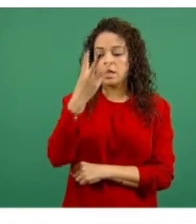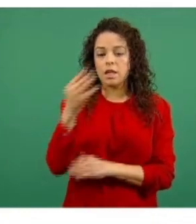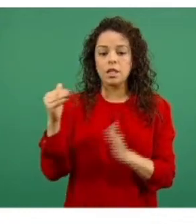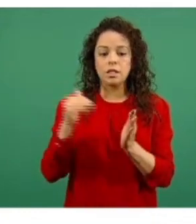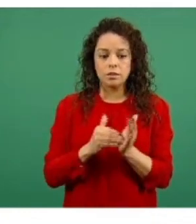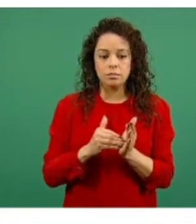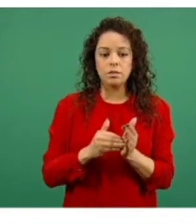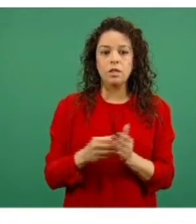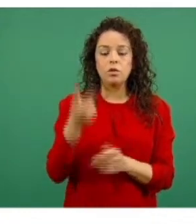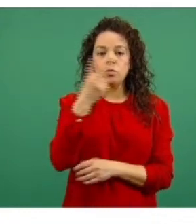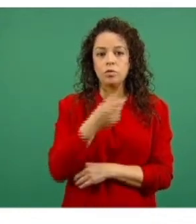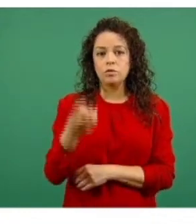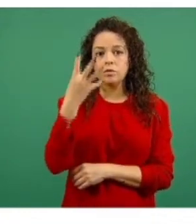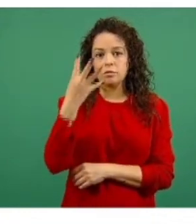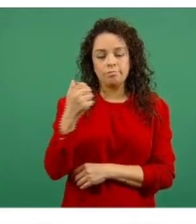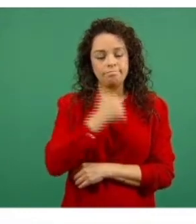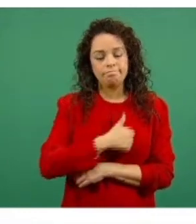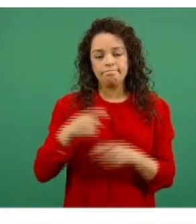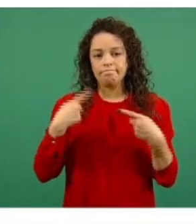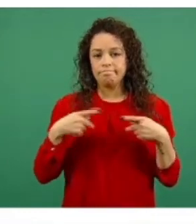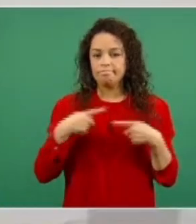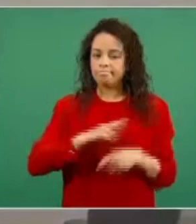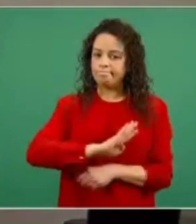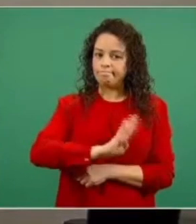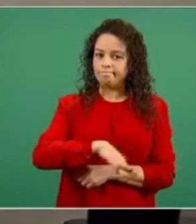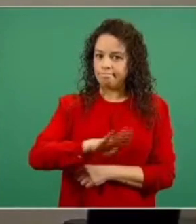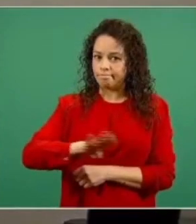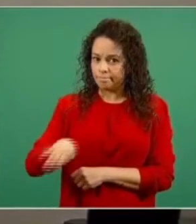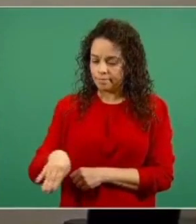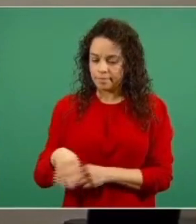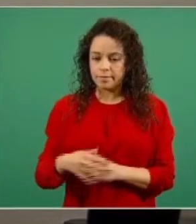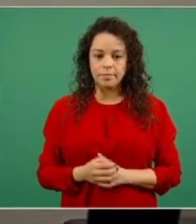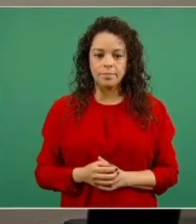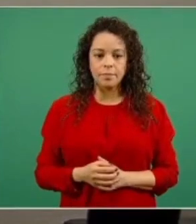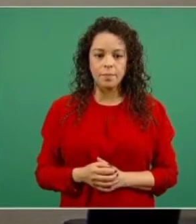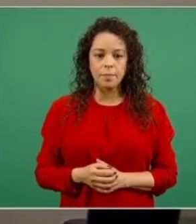133.204 lamentables defunciones. La siguiente, por favor.